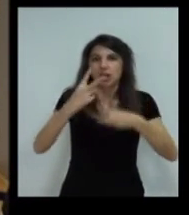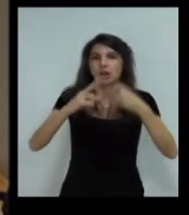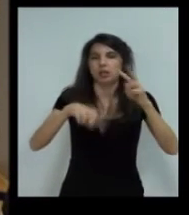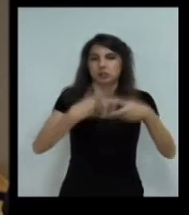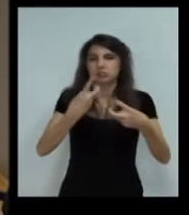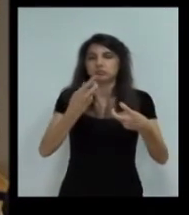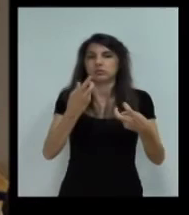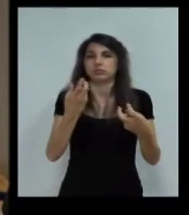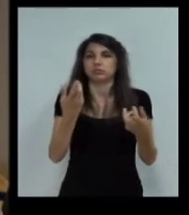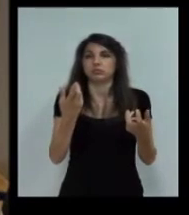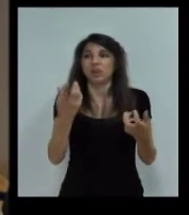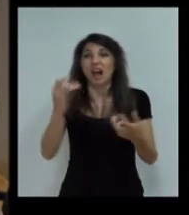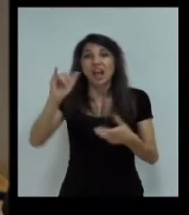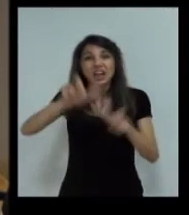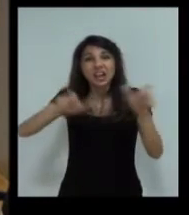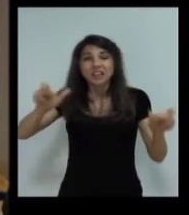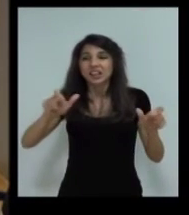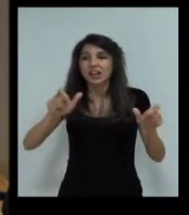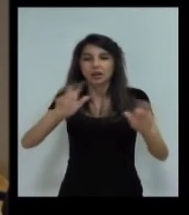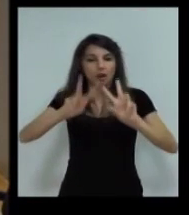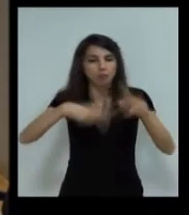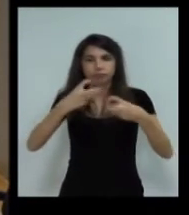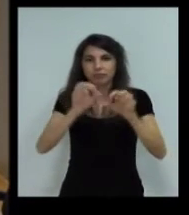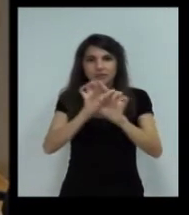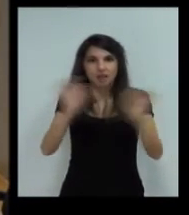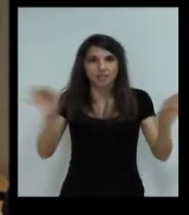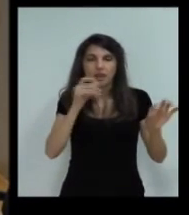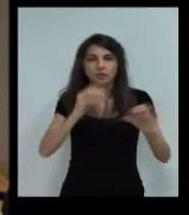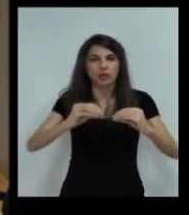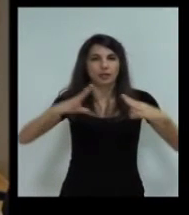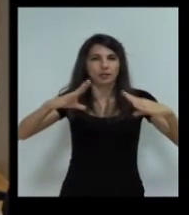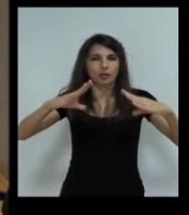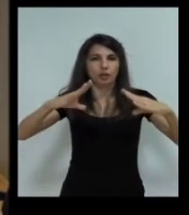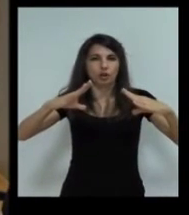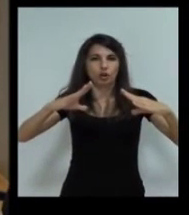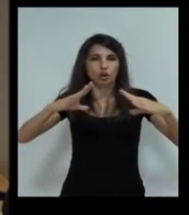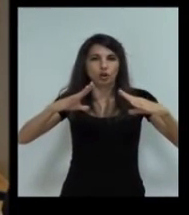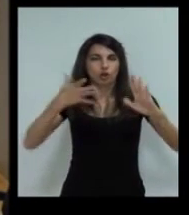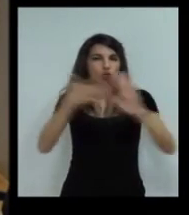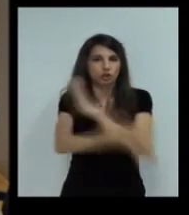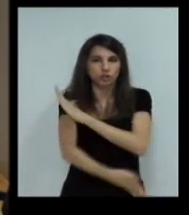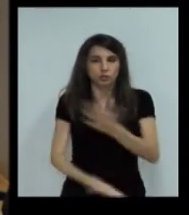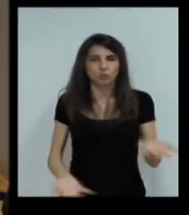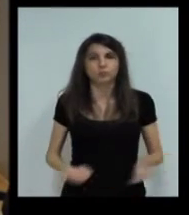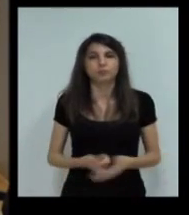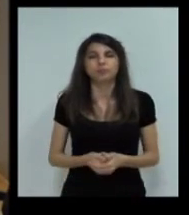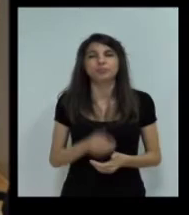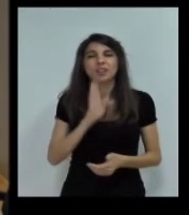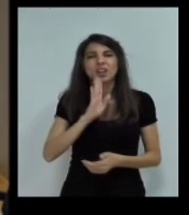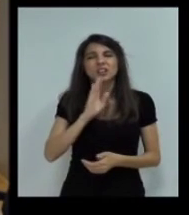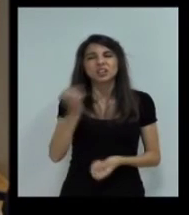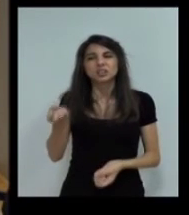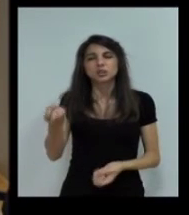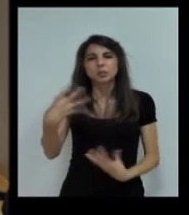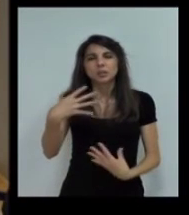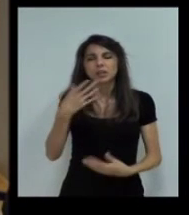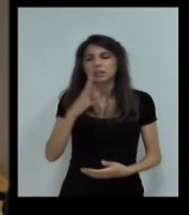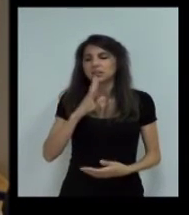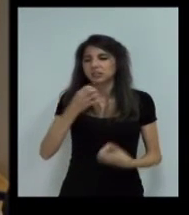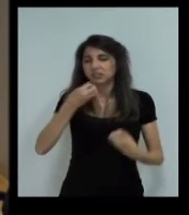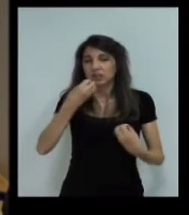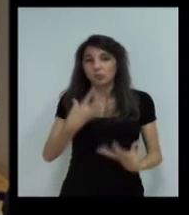mínimo. El tema de las guías, esto es una deficiencia, ¿no? La información... deficiencia de interoperabilidad. Antes comentabas, está bien